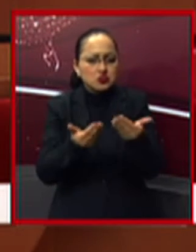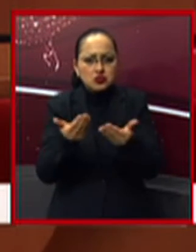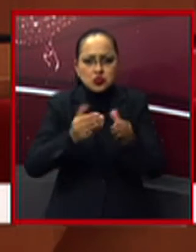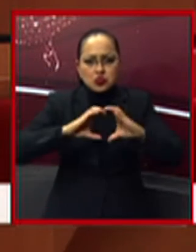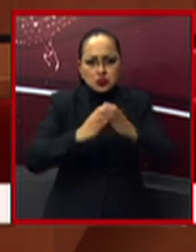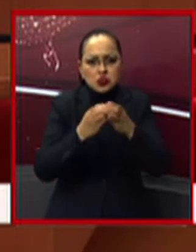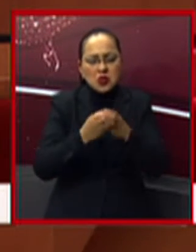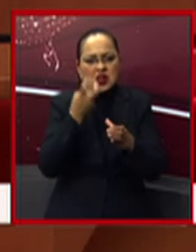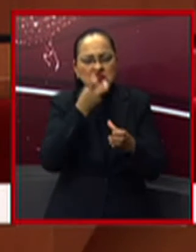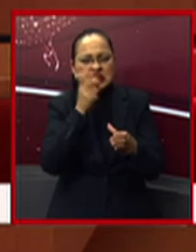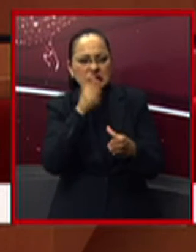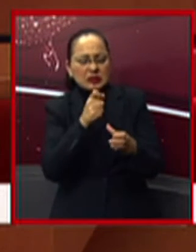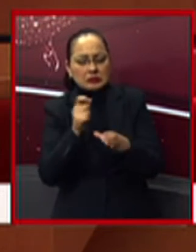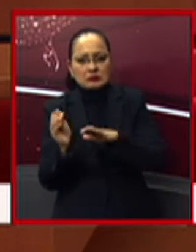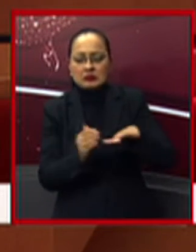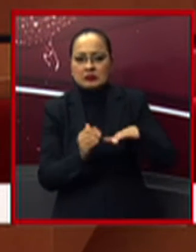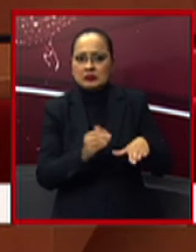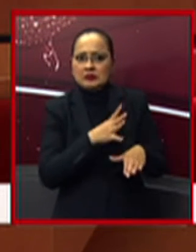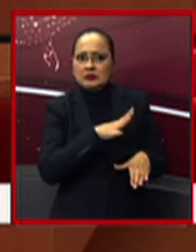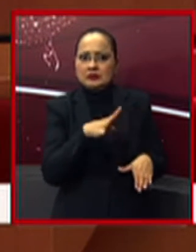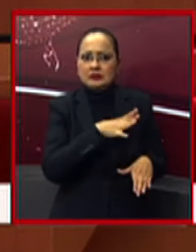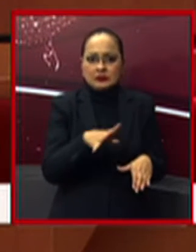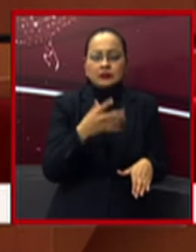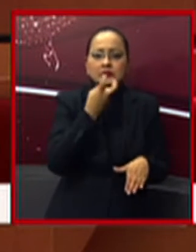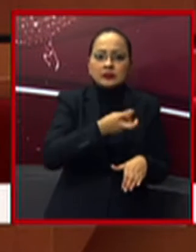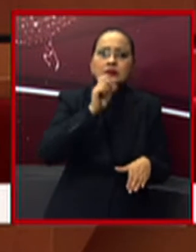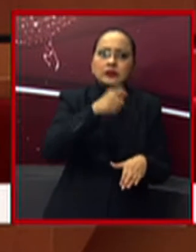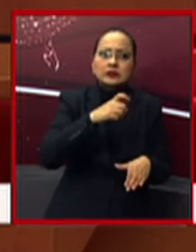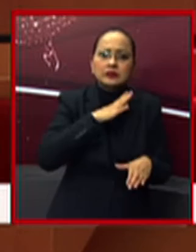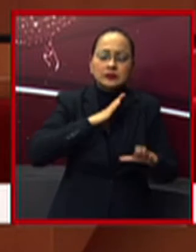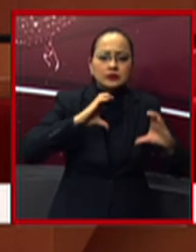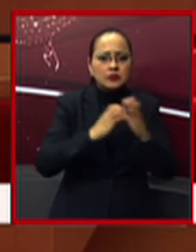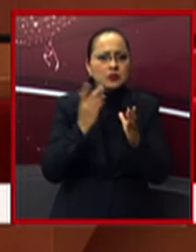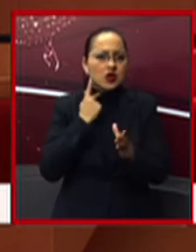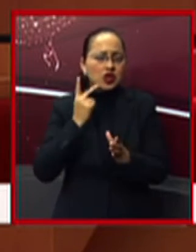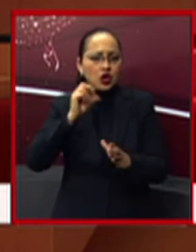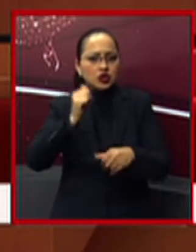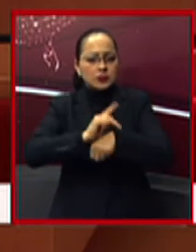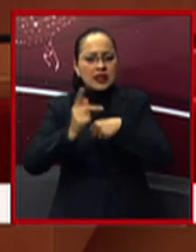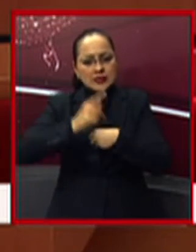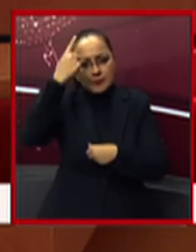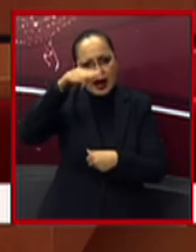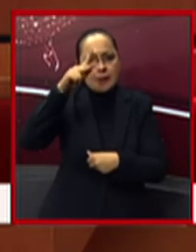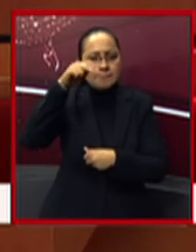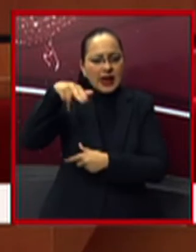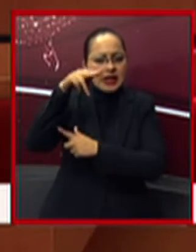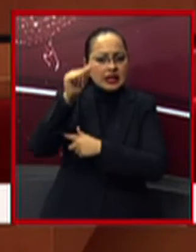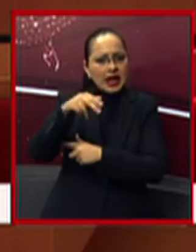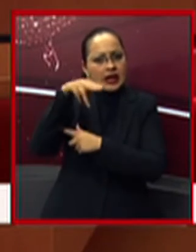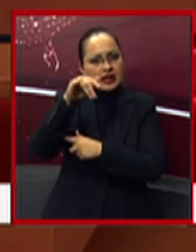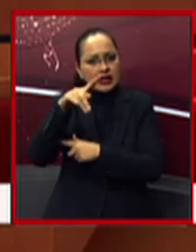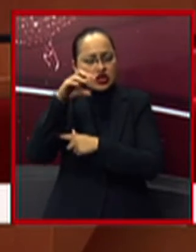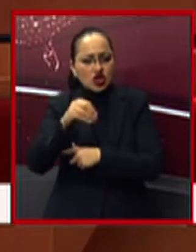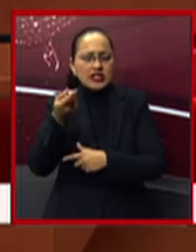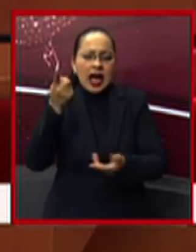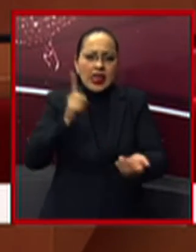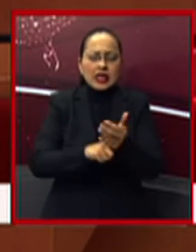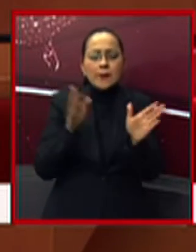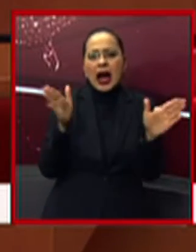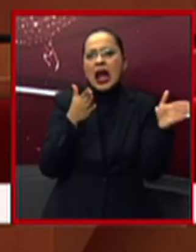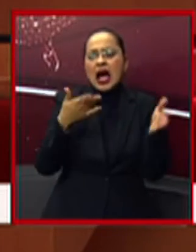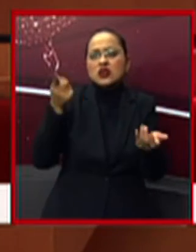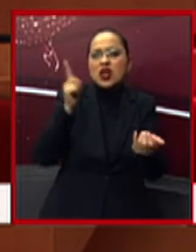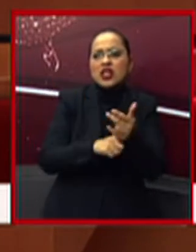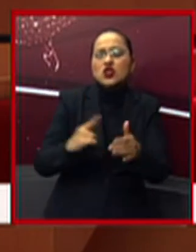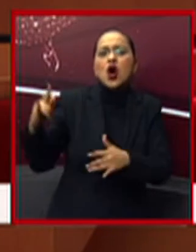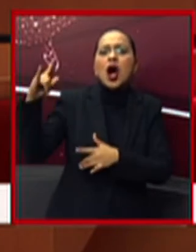los estorbos. La política exterior para Peña Nieto es estar en su palacio